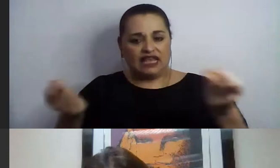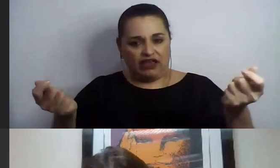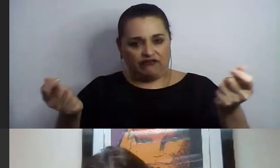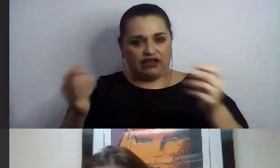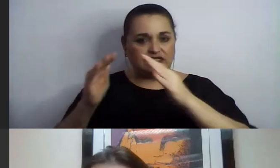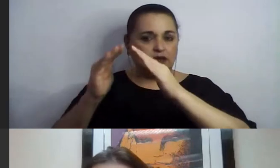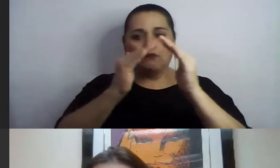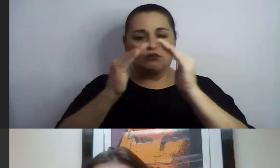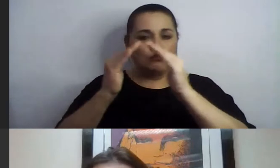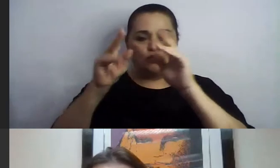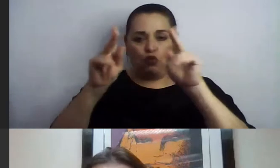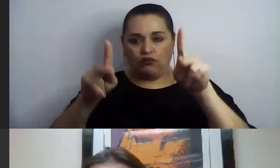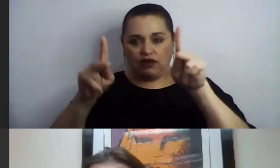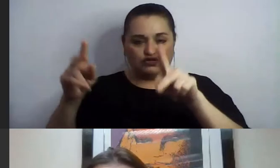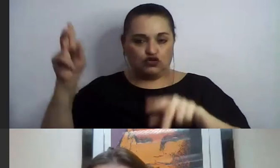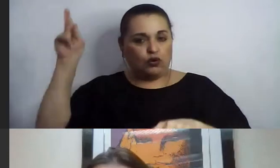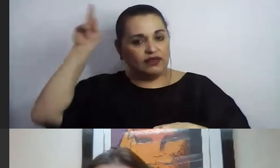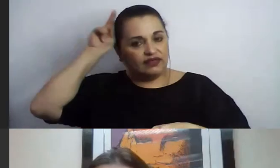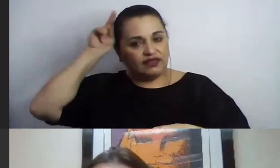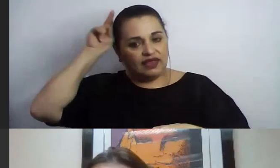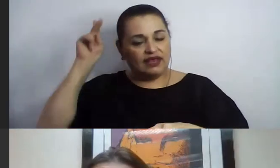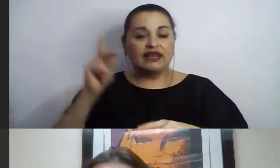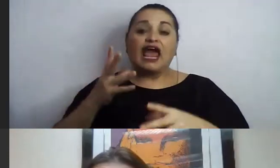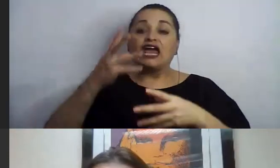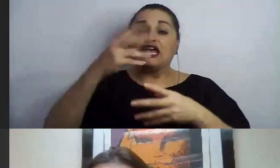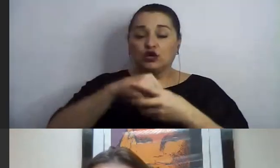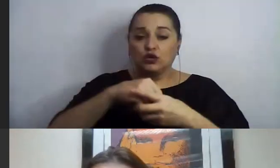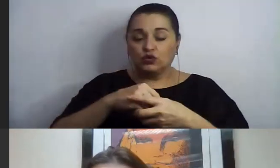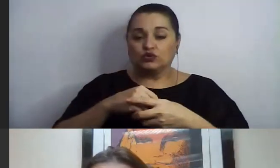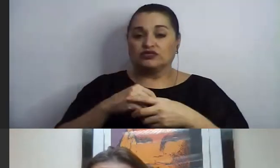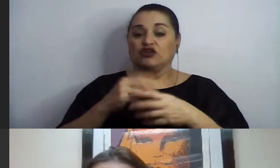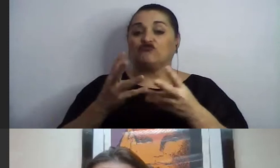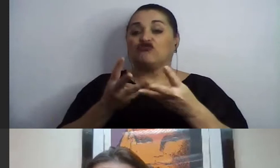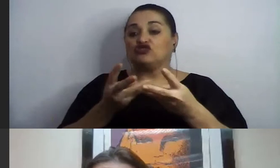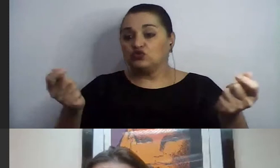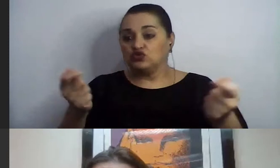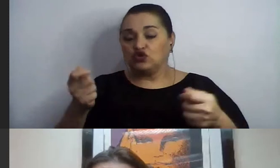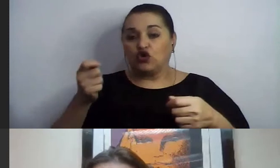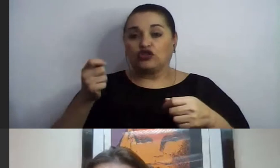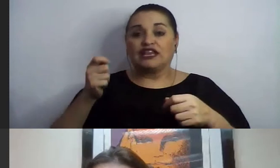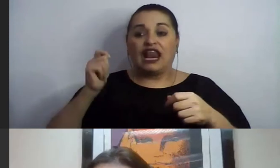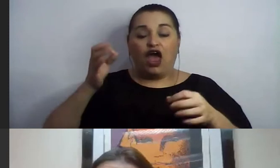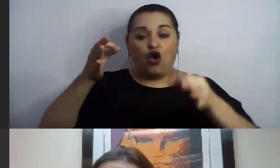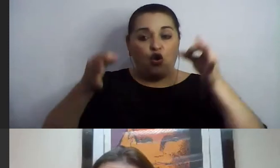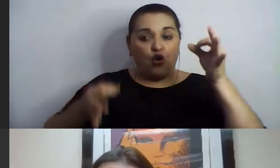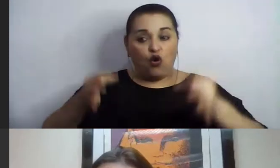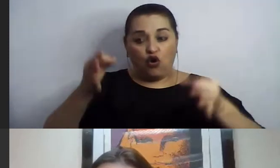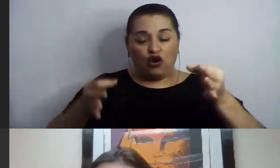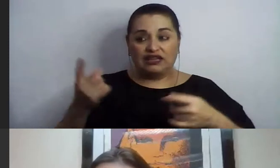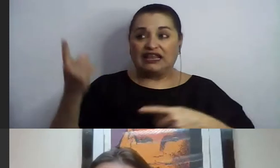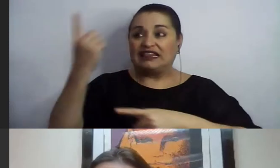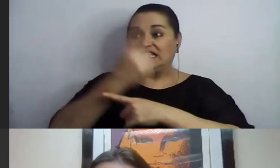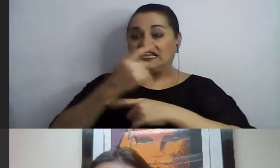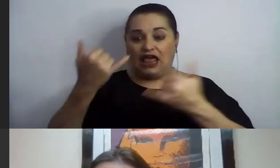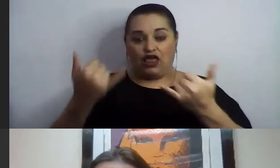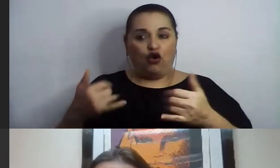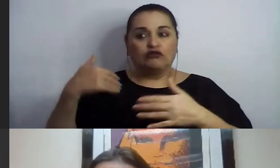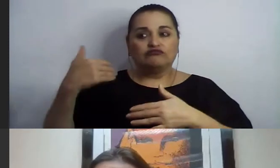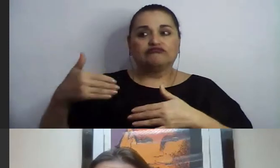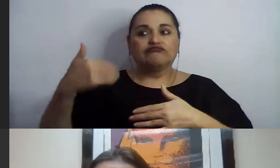población indígena que incluso pese a una resolución de la corte verdad al día de hoy han pasado años y